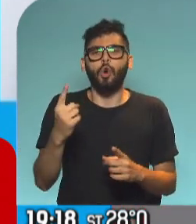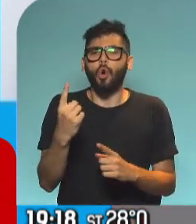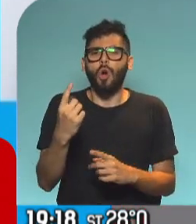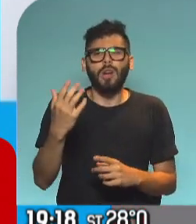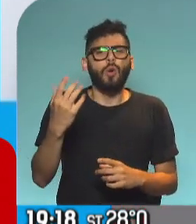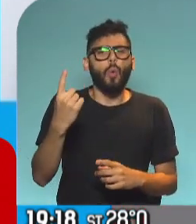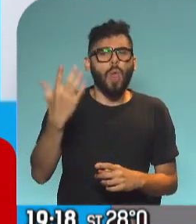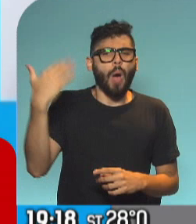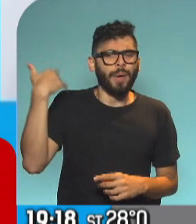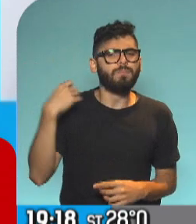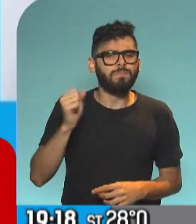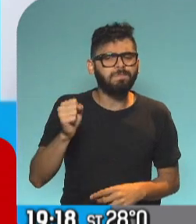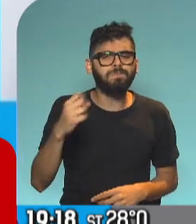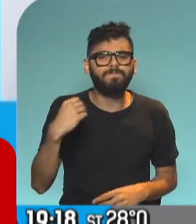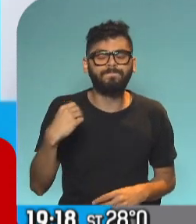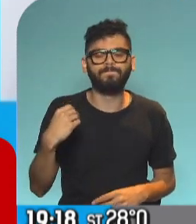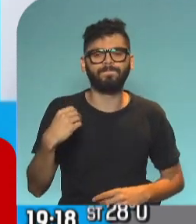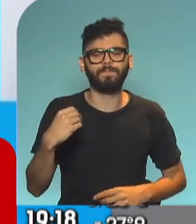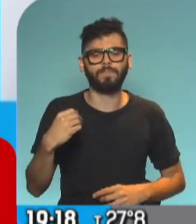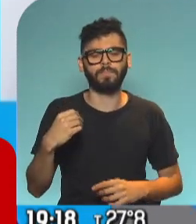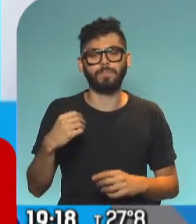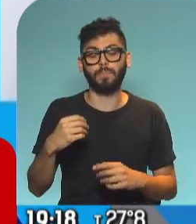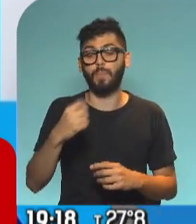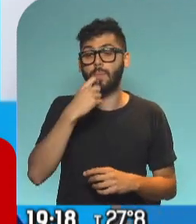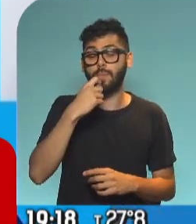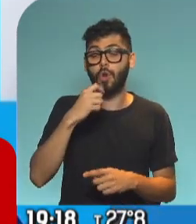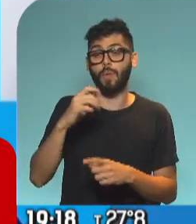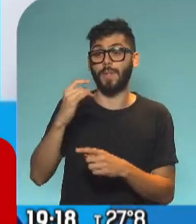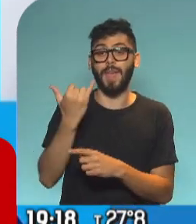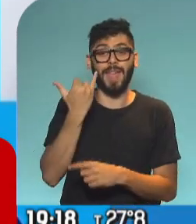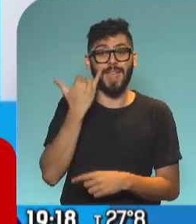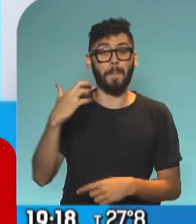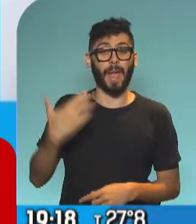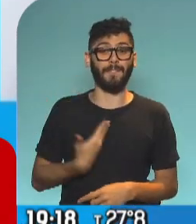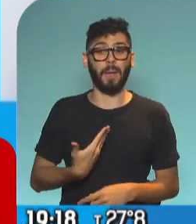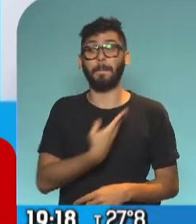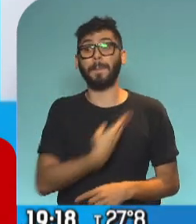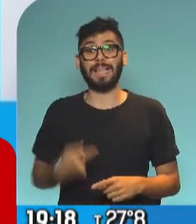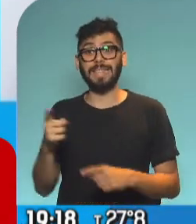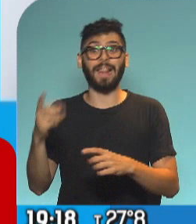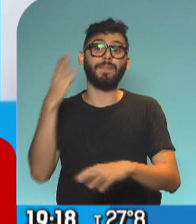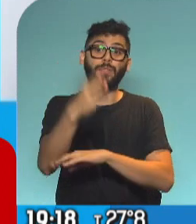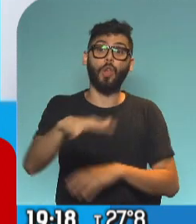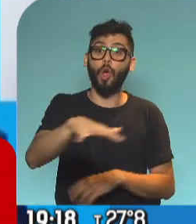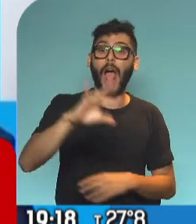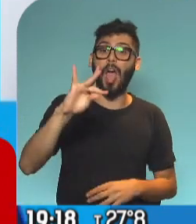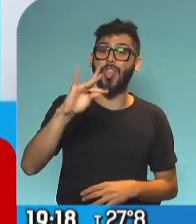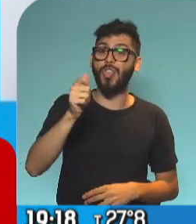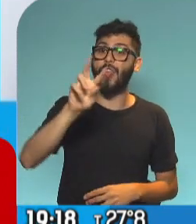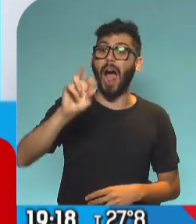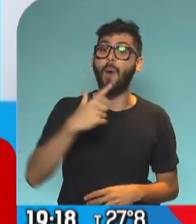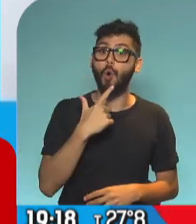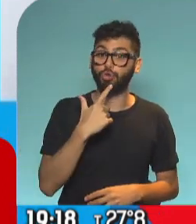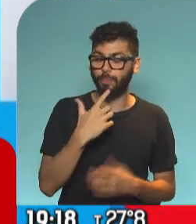antecedente, Gaby, de la exposición de Guillermo Nielsen, del presidente de YPF, cuando estuvo en Davos. Obviamente el mundo no estaba